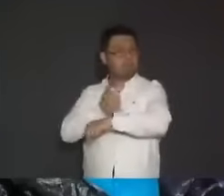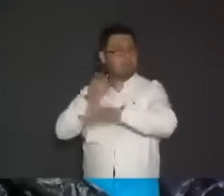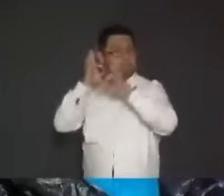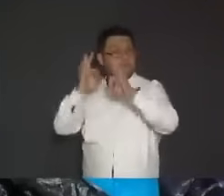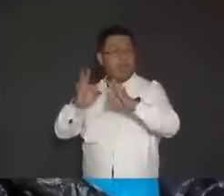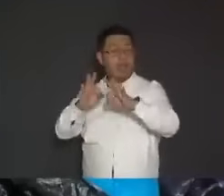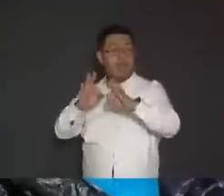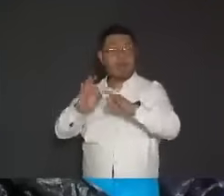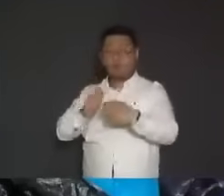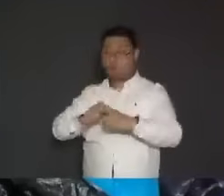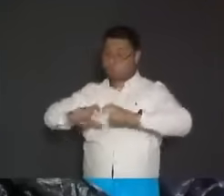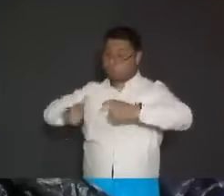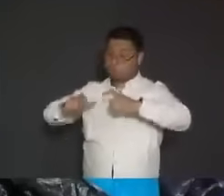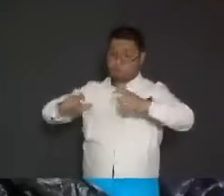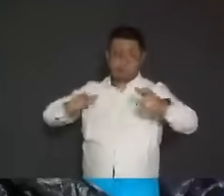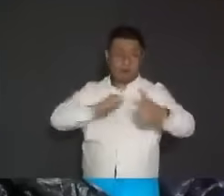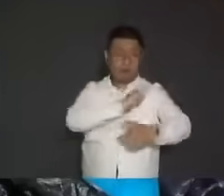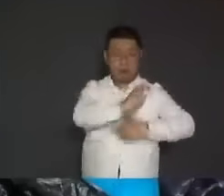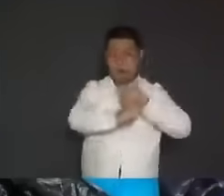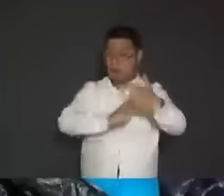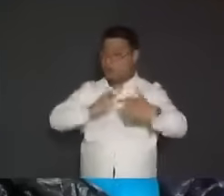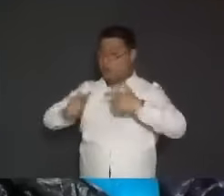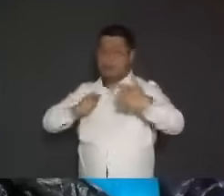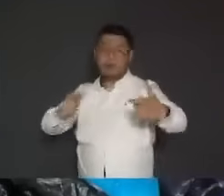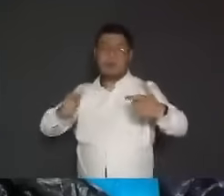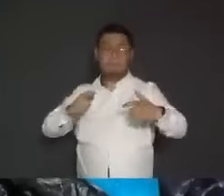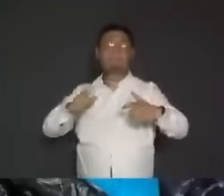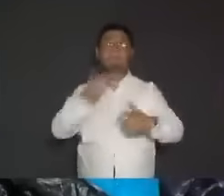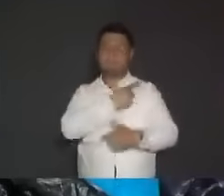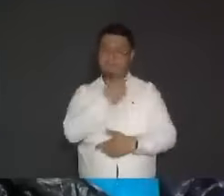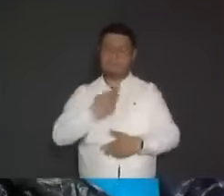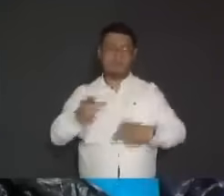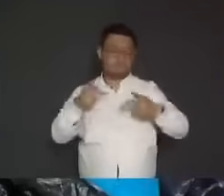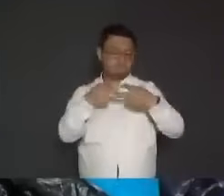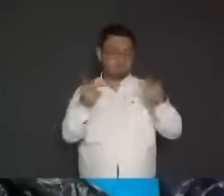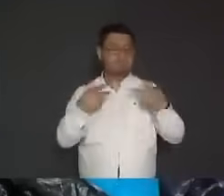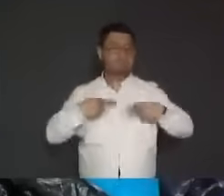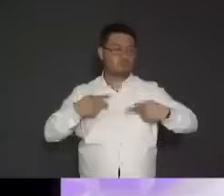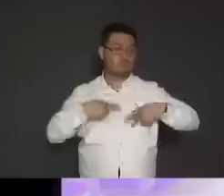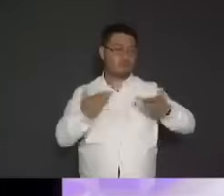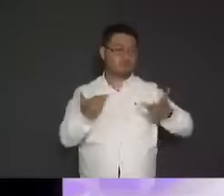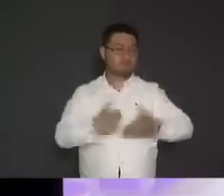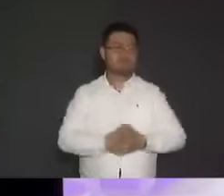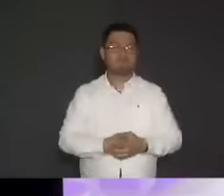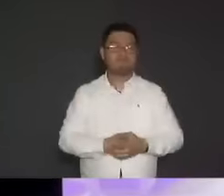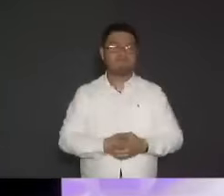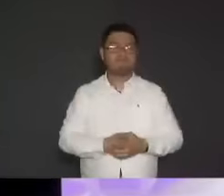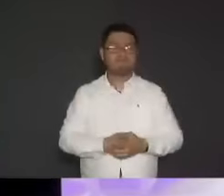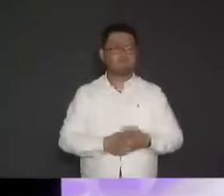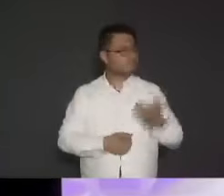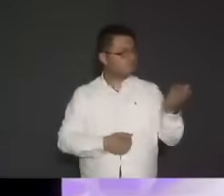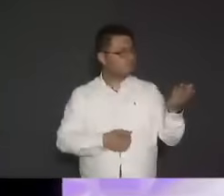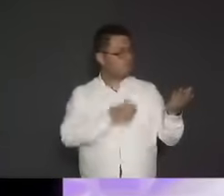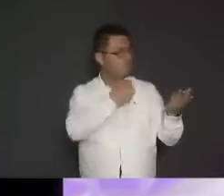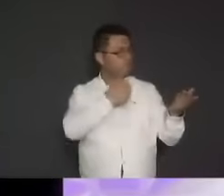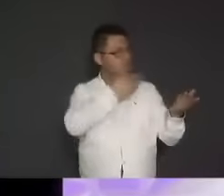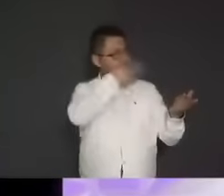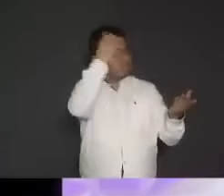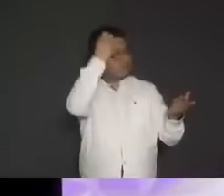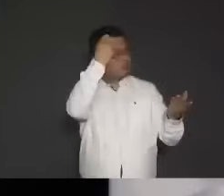mayor porcentaje de gente en el estado de acuerdo a la población. Gracias, candidato. ¿Alguien más? Candidato Renan Barrera